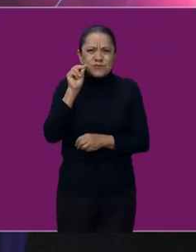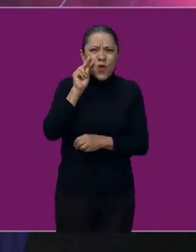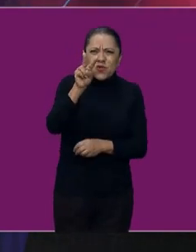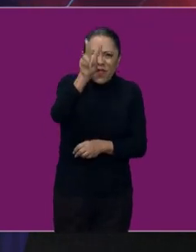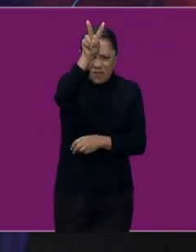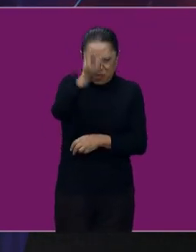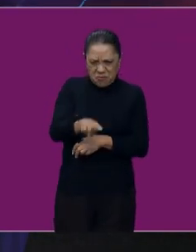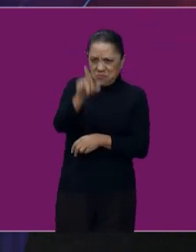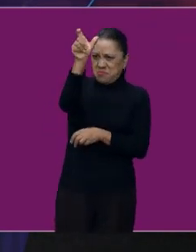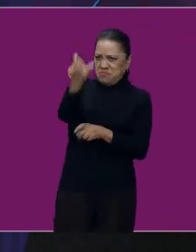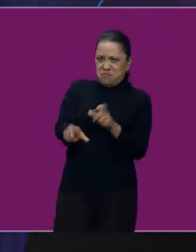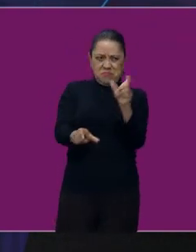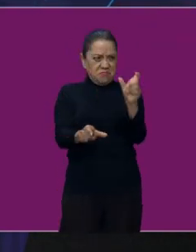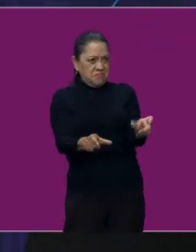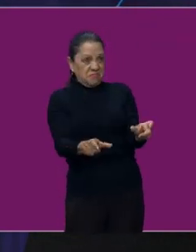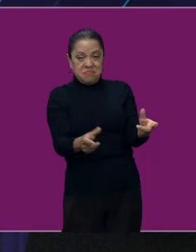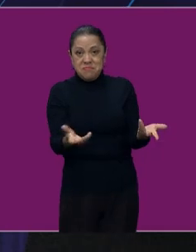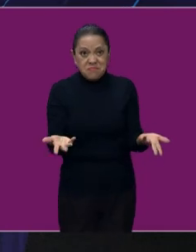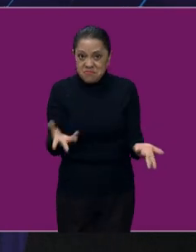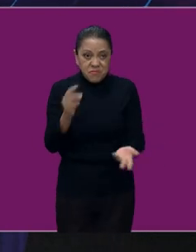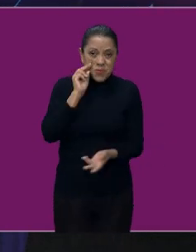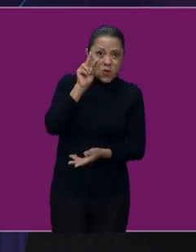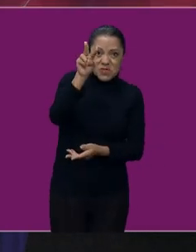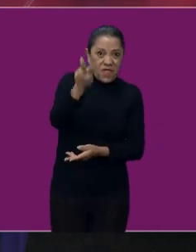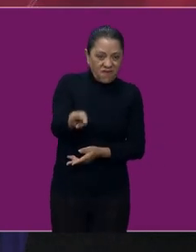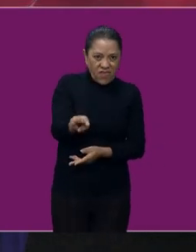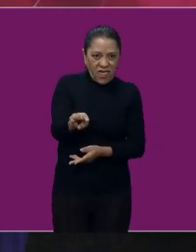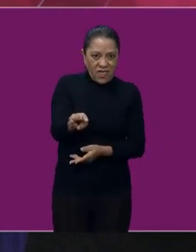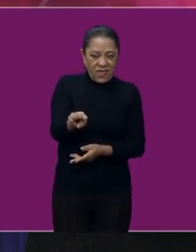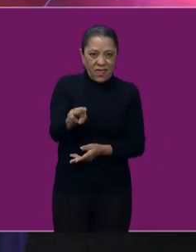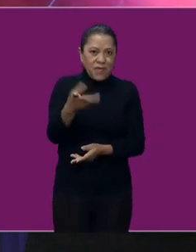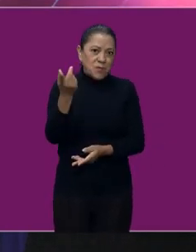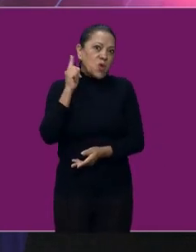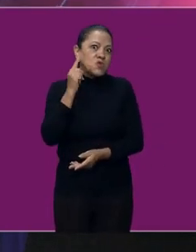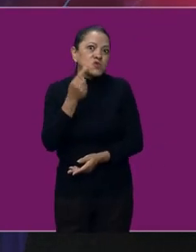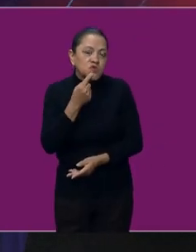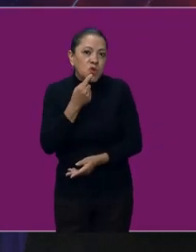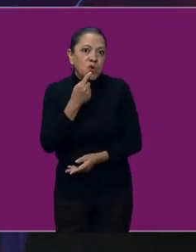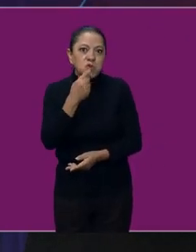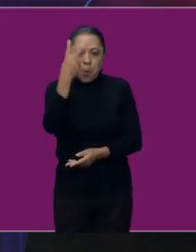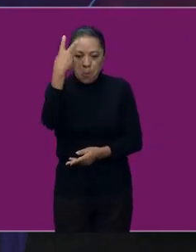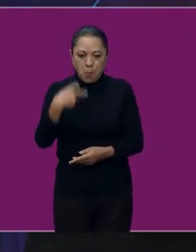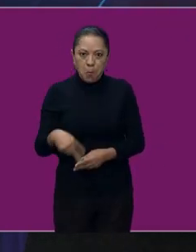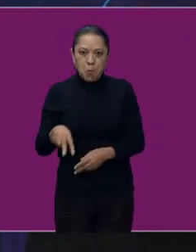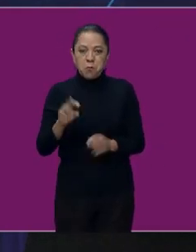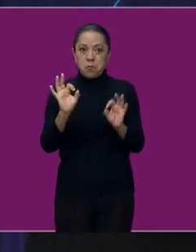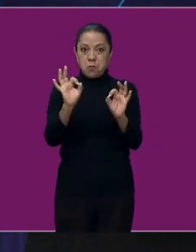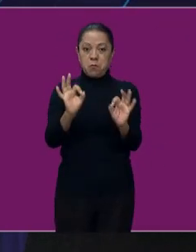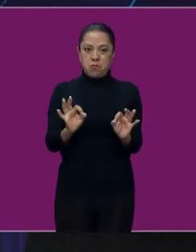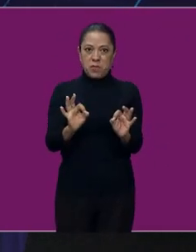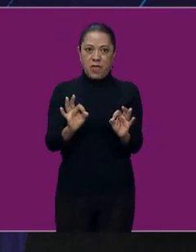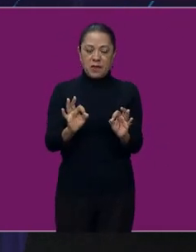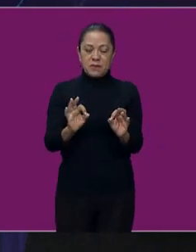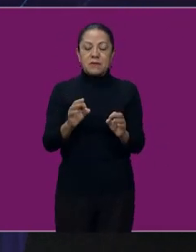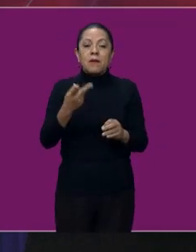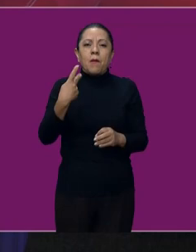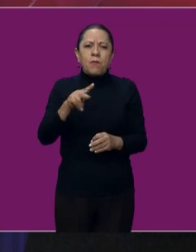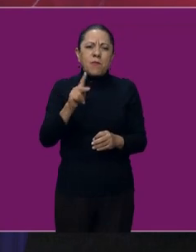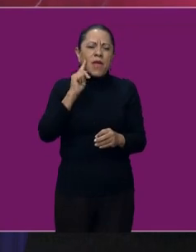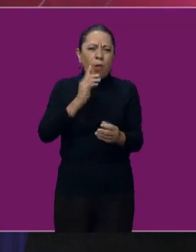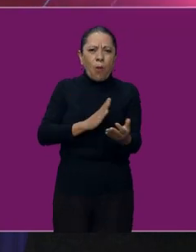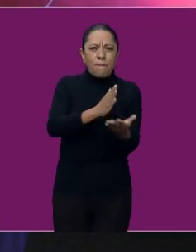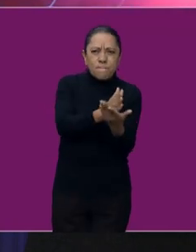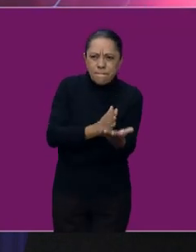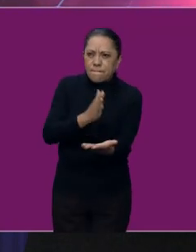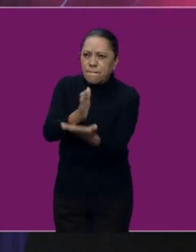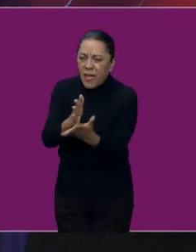personas responsables de hacer estos censos al ir a las casas y no ver a alguna persona físicamente